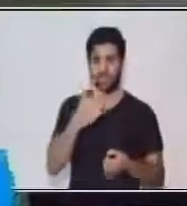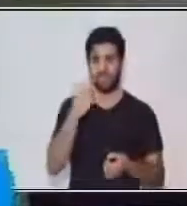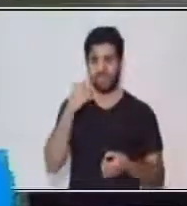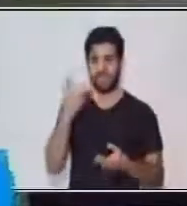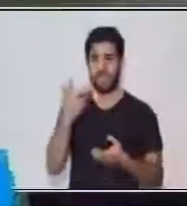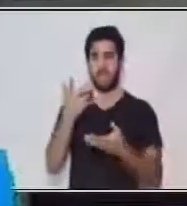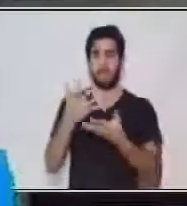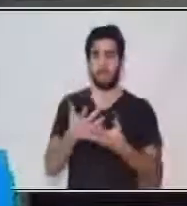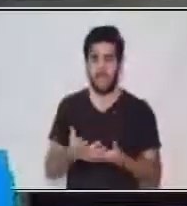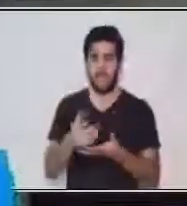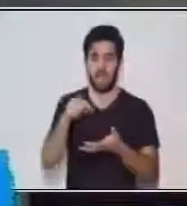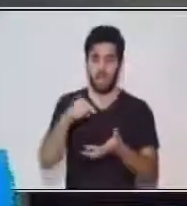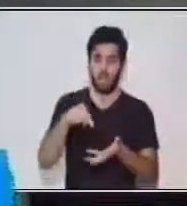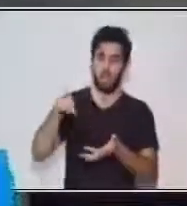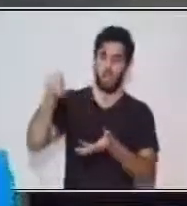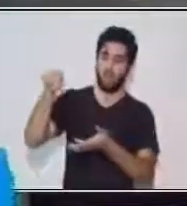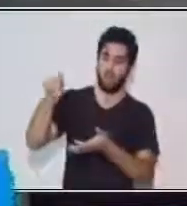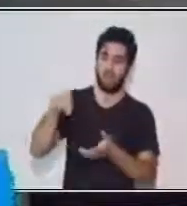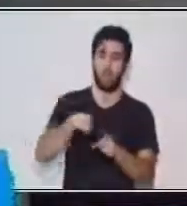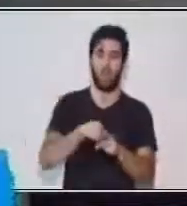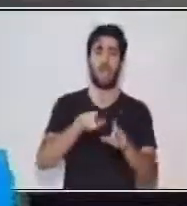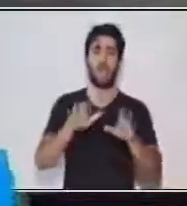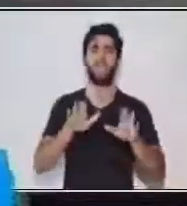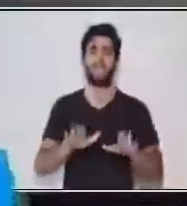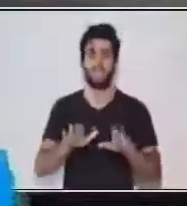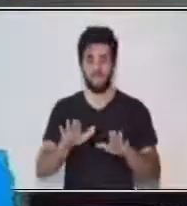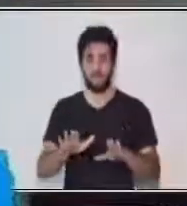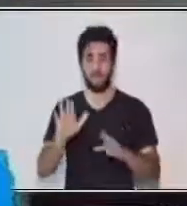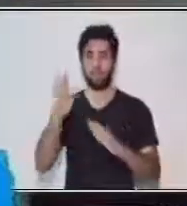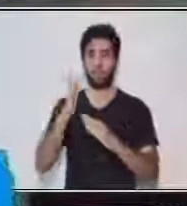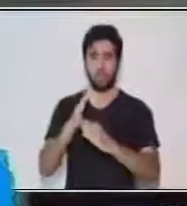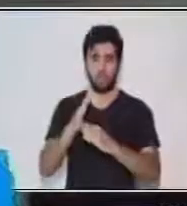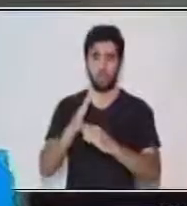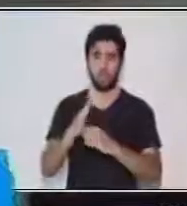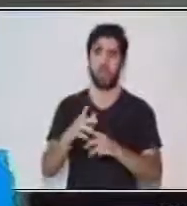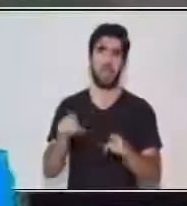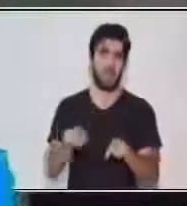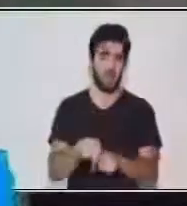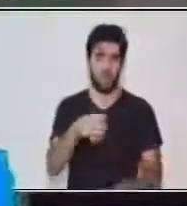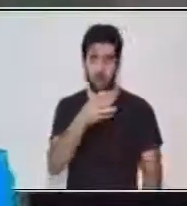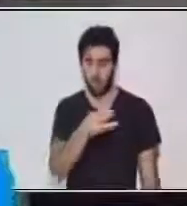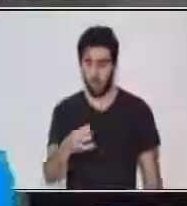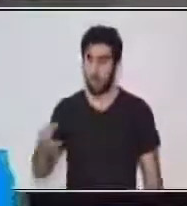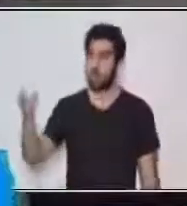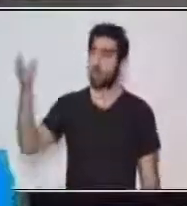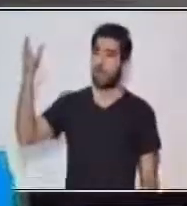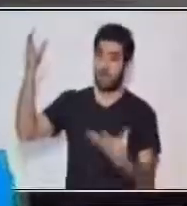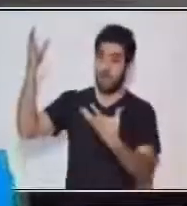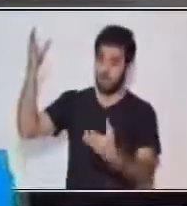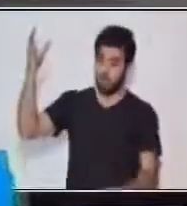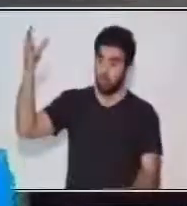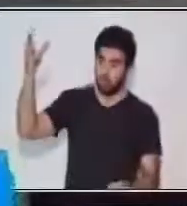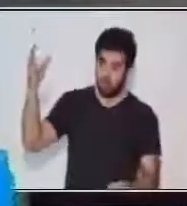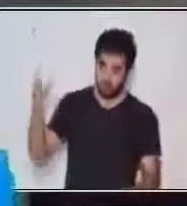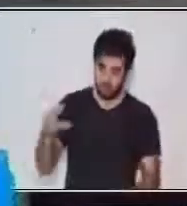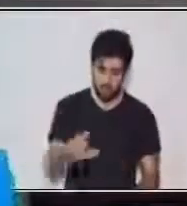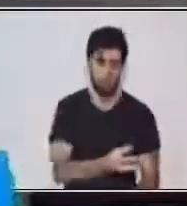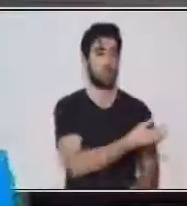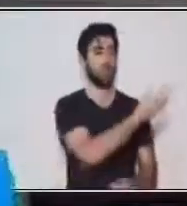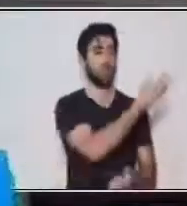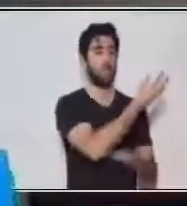Y es la misma gravedad que genera el movimiento de retorno. Entonces, en este punto